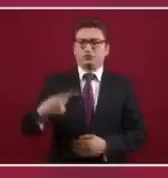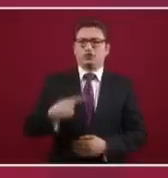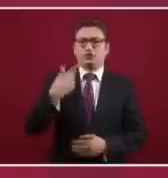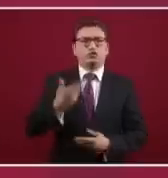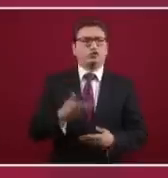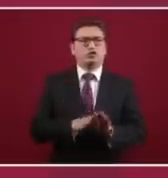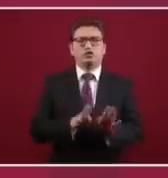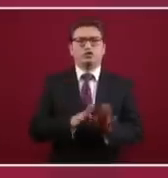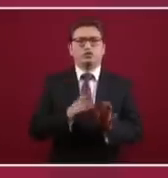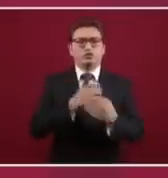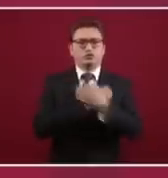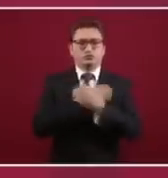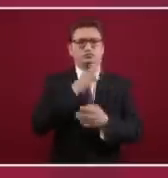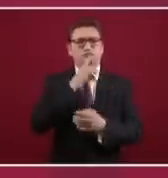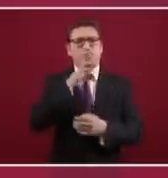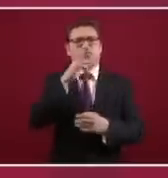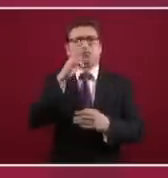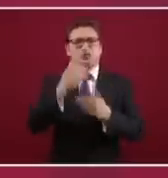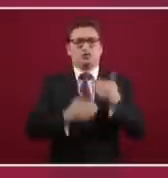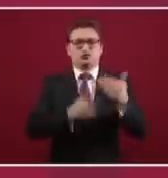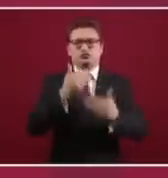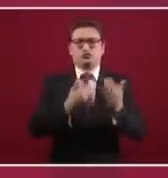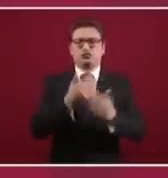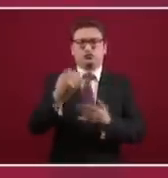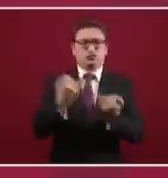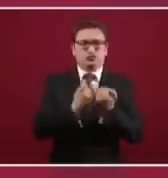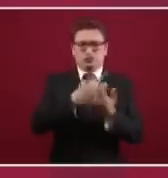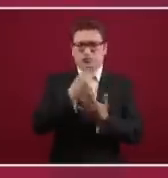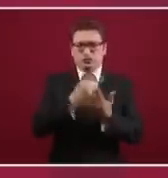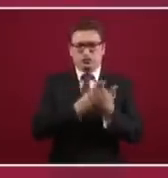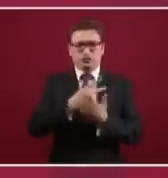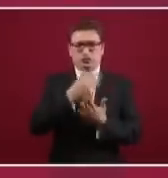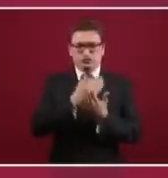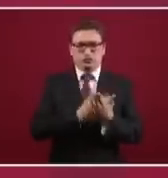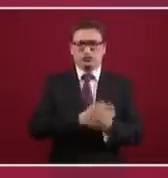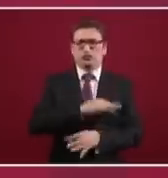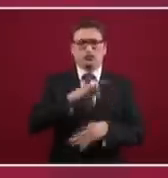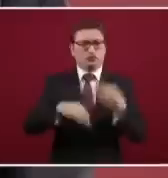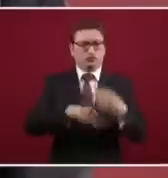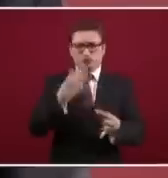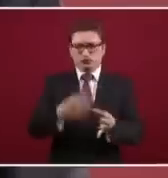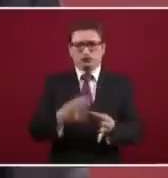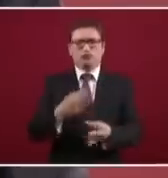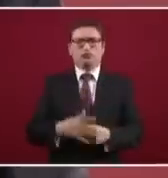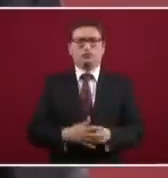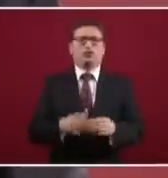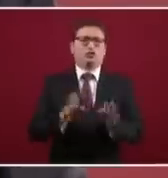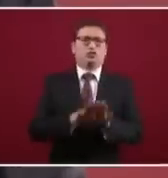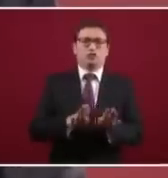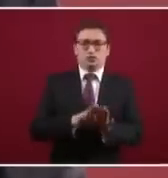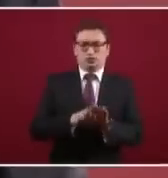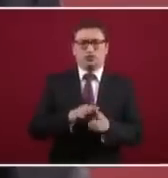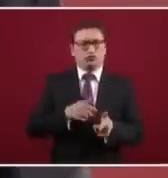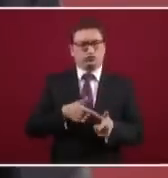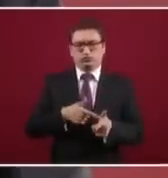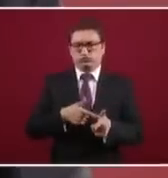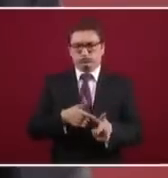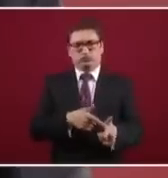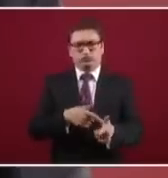mejorar la educación y que se cumplan todos los programas? Pues dándole